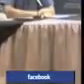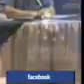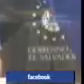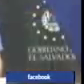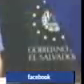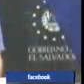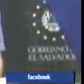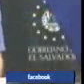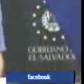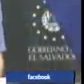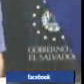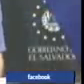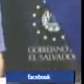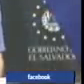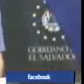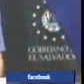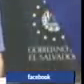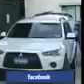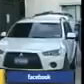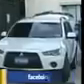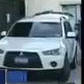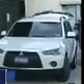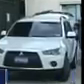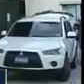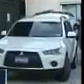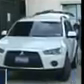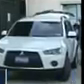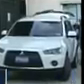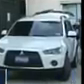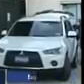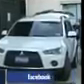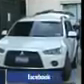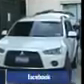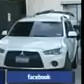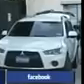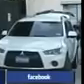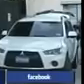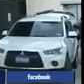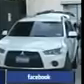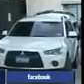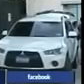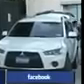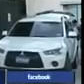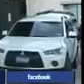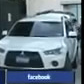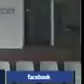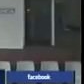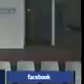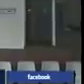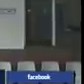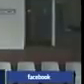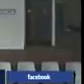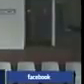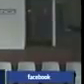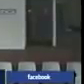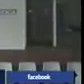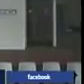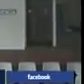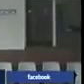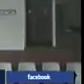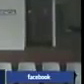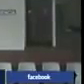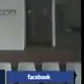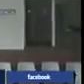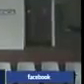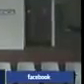Las autoridades de seguridad pública han revelado que en el Hospital Saldaña fue detectado un paquete con un arma artesanal y balas. Iba dirigido a un paciente de ese